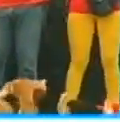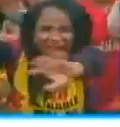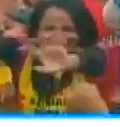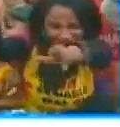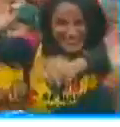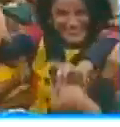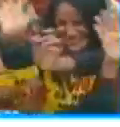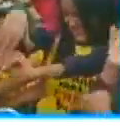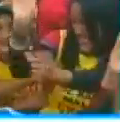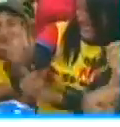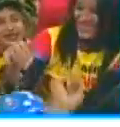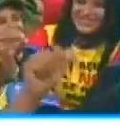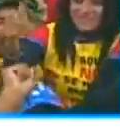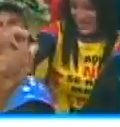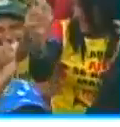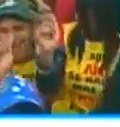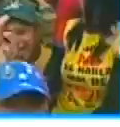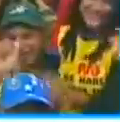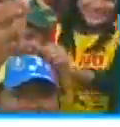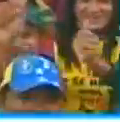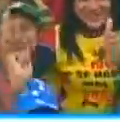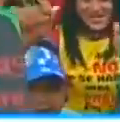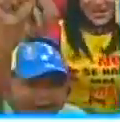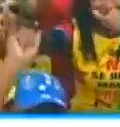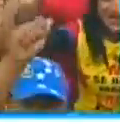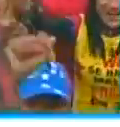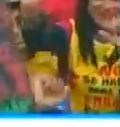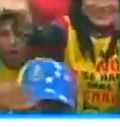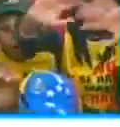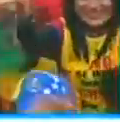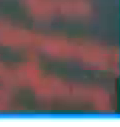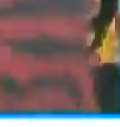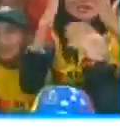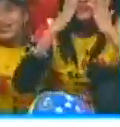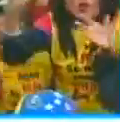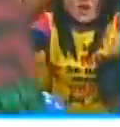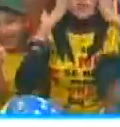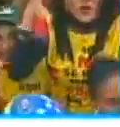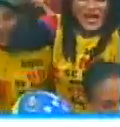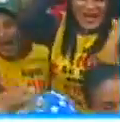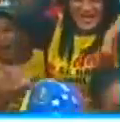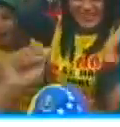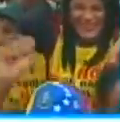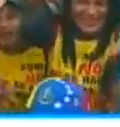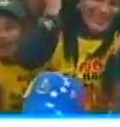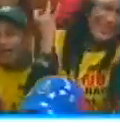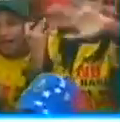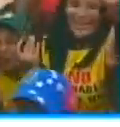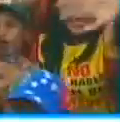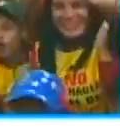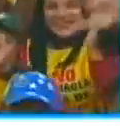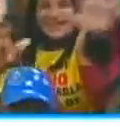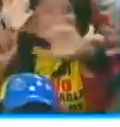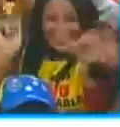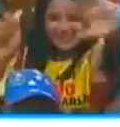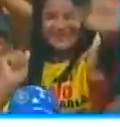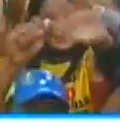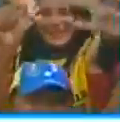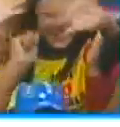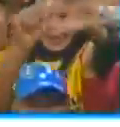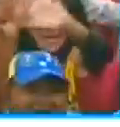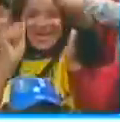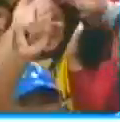el gobernador Ramón Carrizales. ¡Adelante, San Fernando de Apure! ¡Que viva el llano